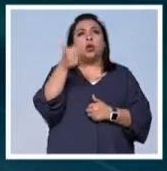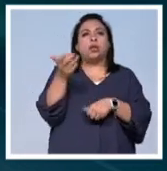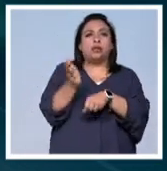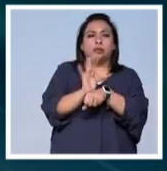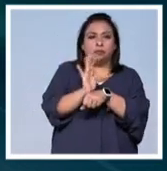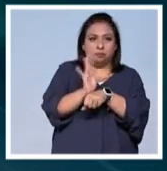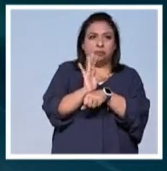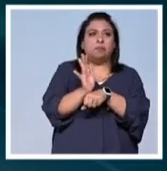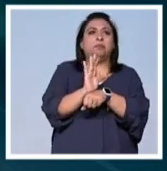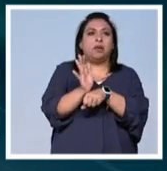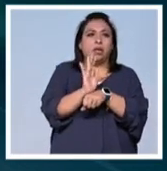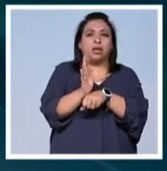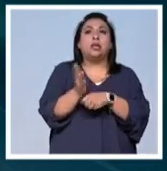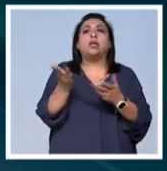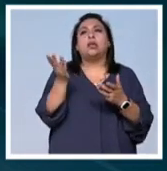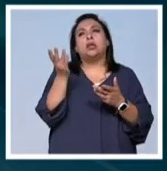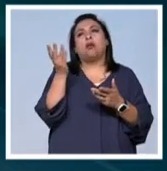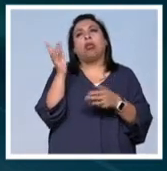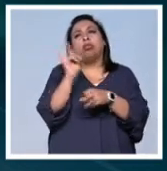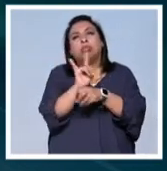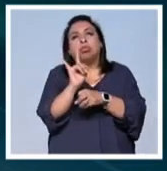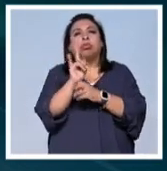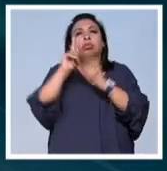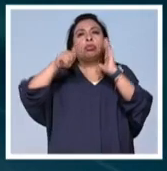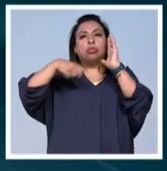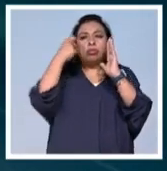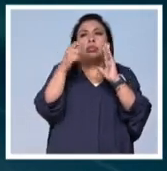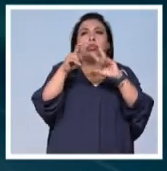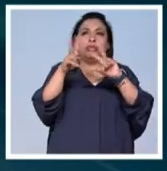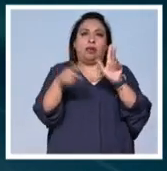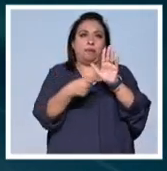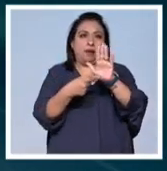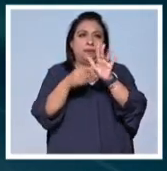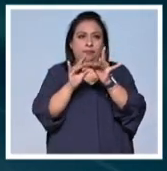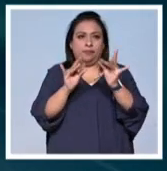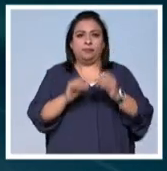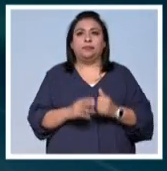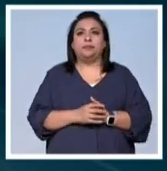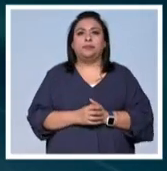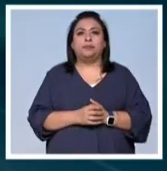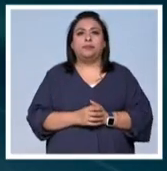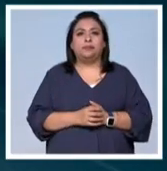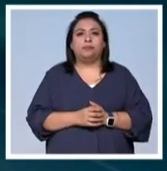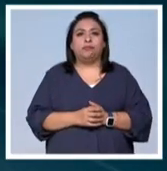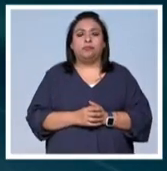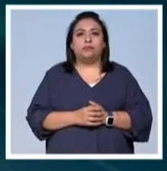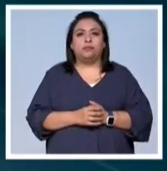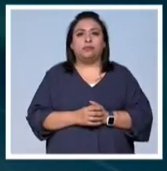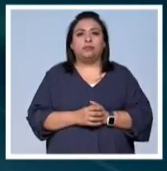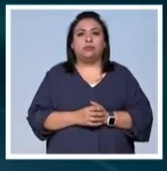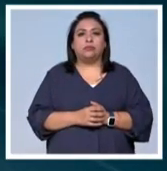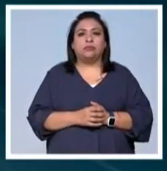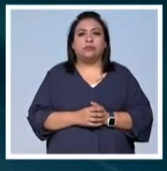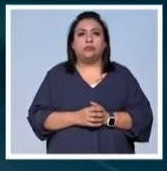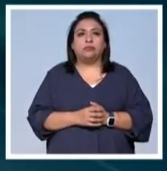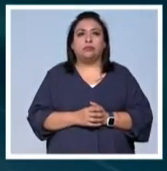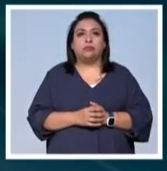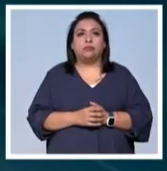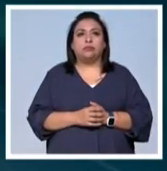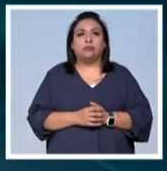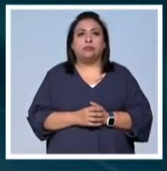películas ficciones o documentales están hablando del tema es una parte de nuestro